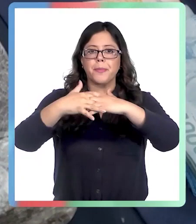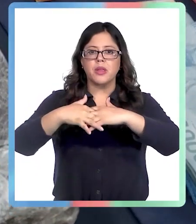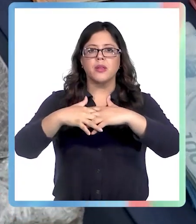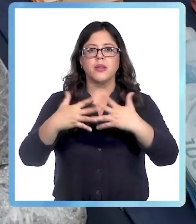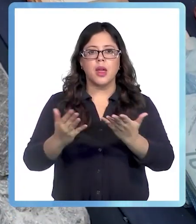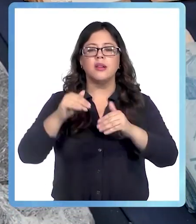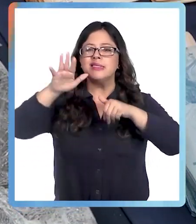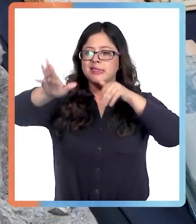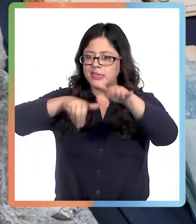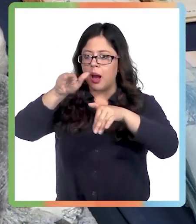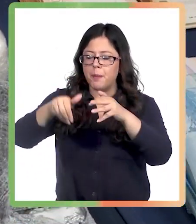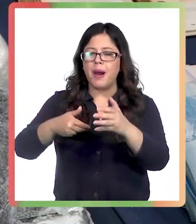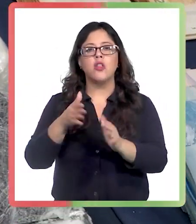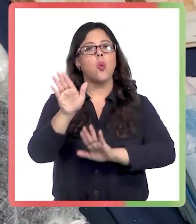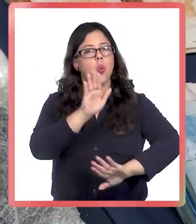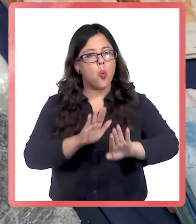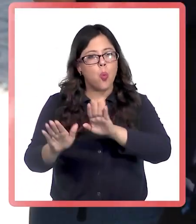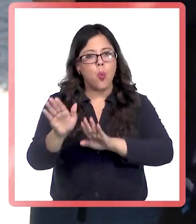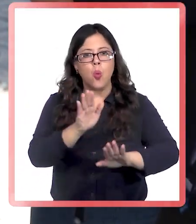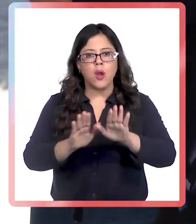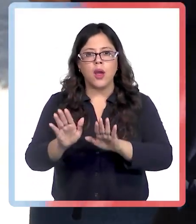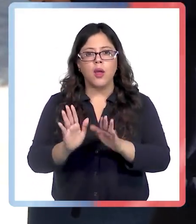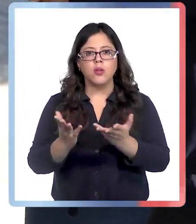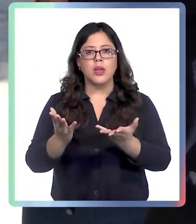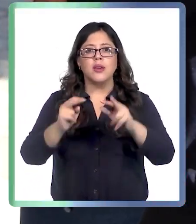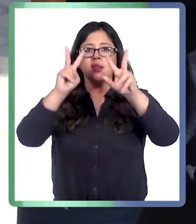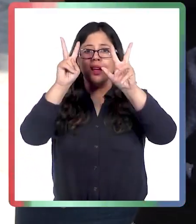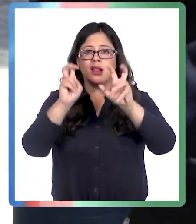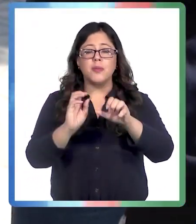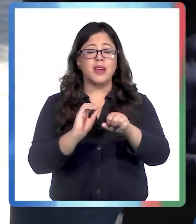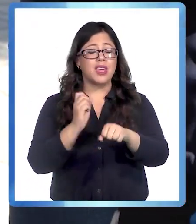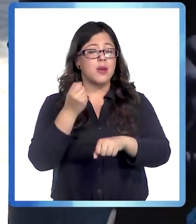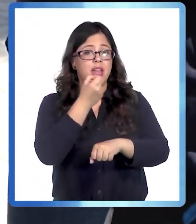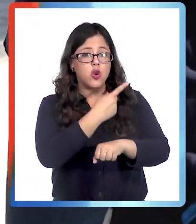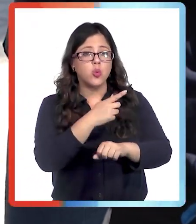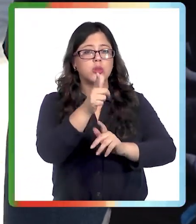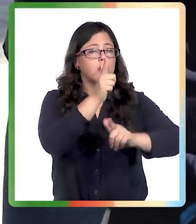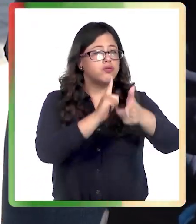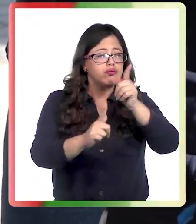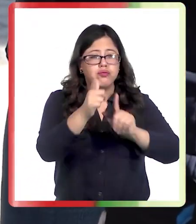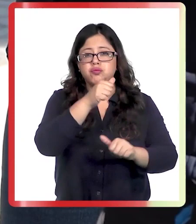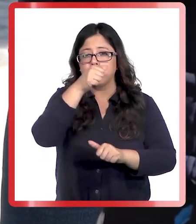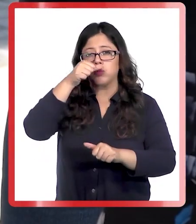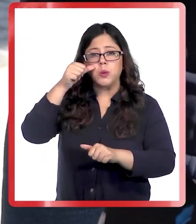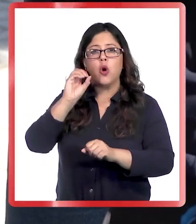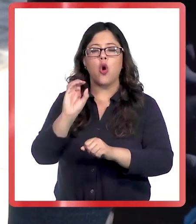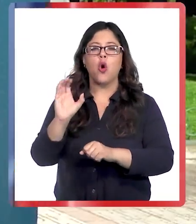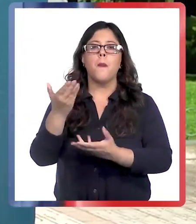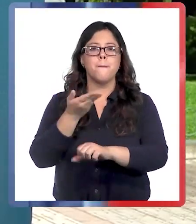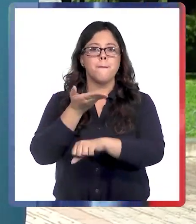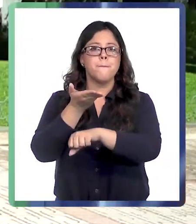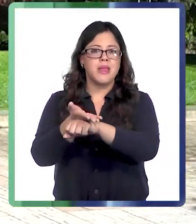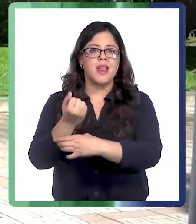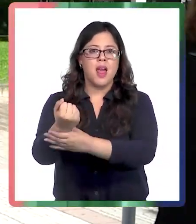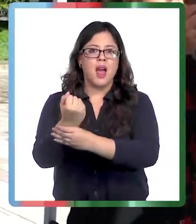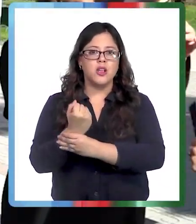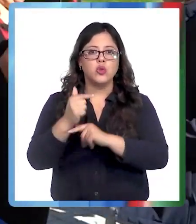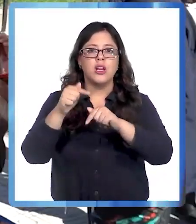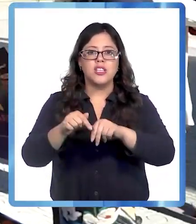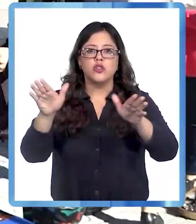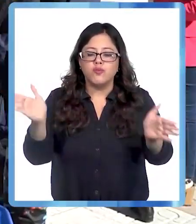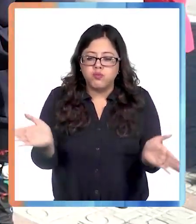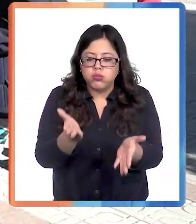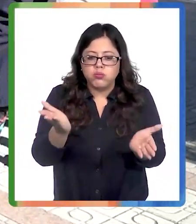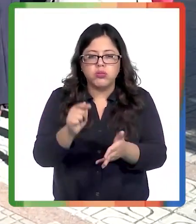el llamado a la precaución y a denunciar el consumo problemático de alcohol y drogas o buscar ayuda, tarea que